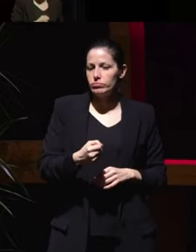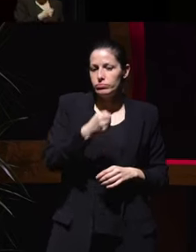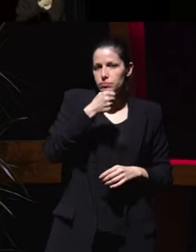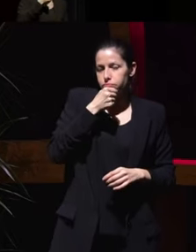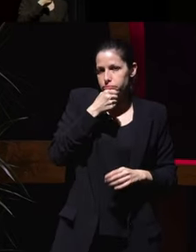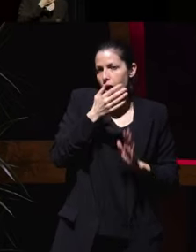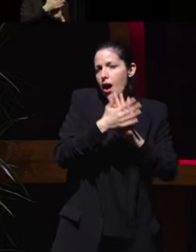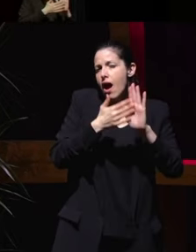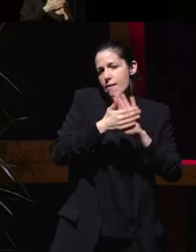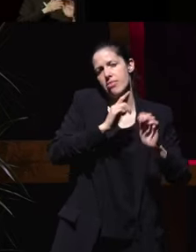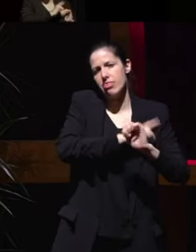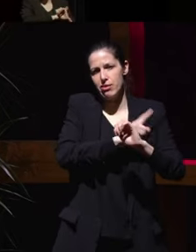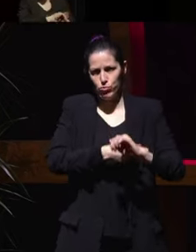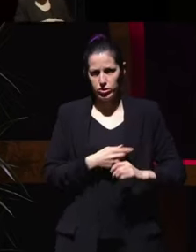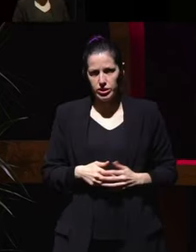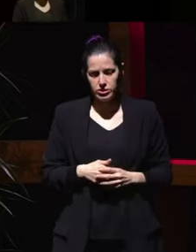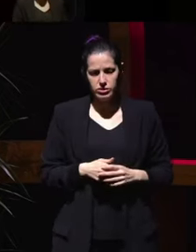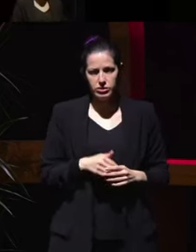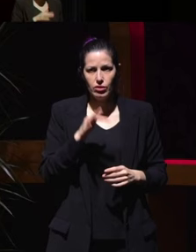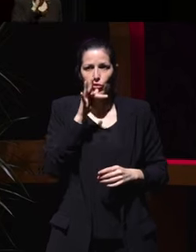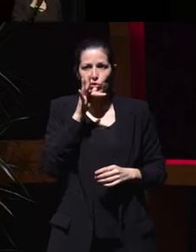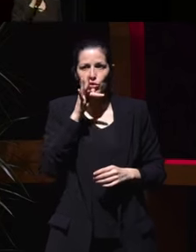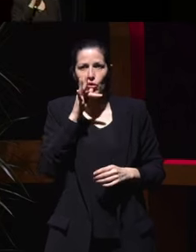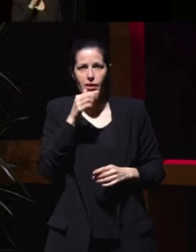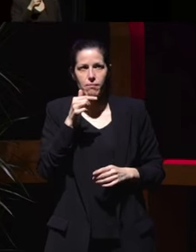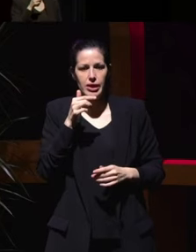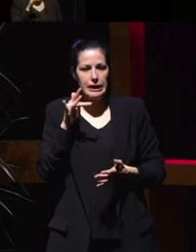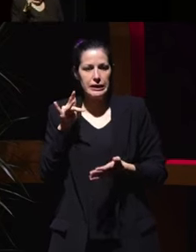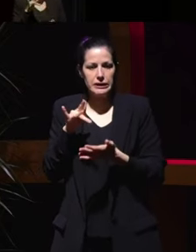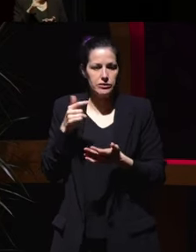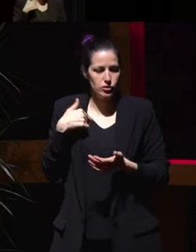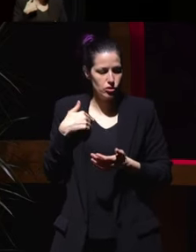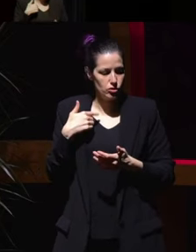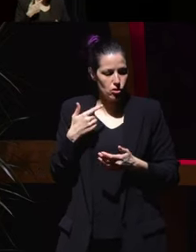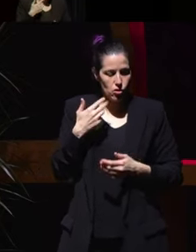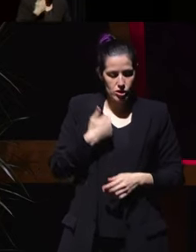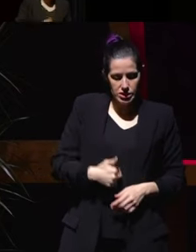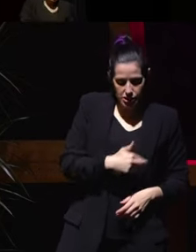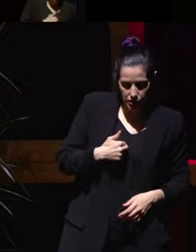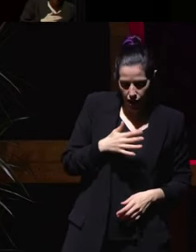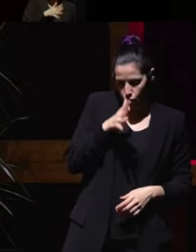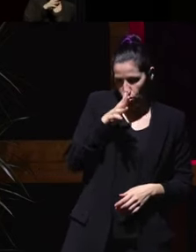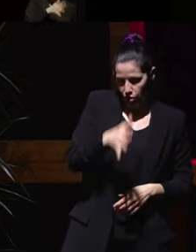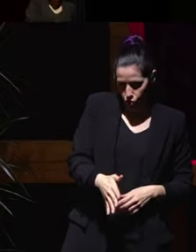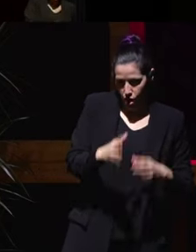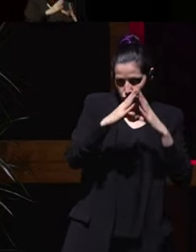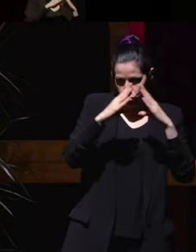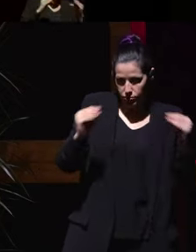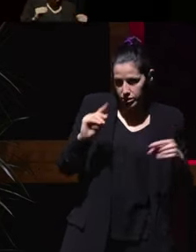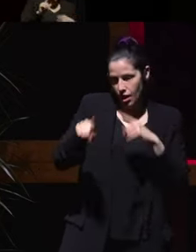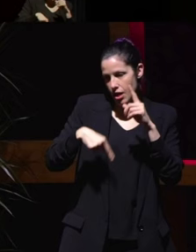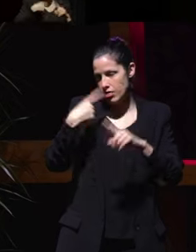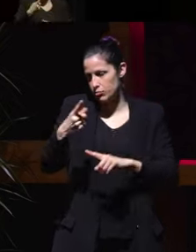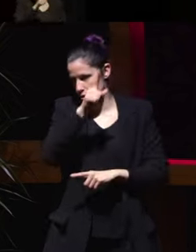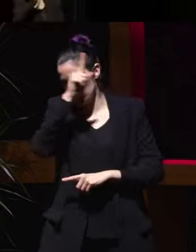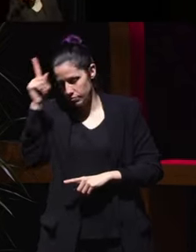mundo no que todavía non estaba introducida do todo, porque chegaba de Madrid, de estar 5 anos fora en Santiago facendo a carreira. Tiña que empaparme